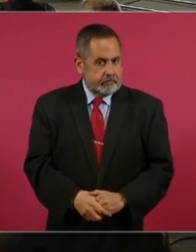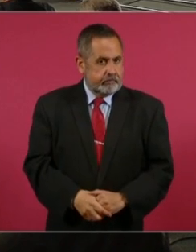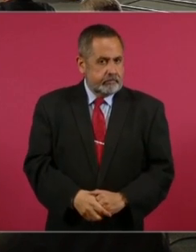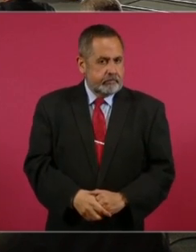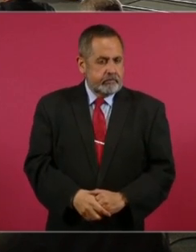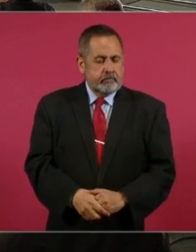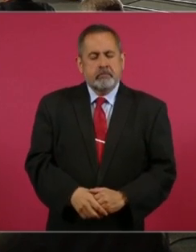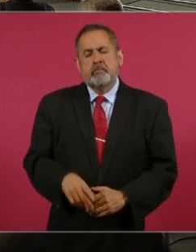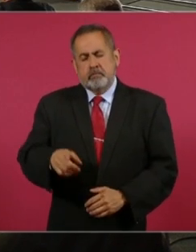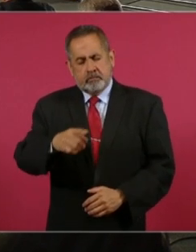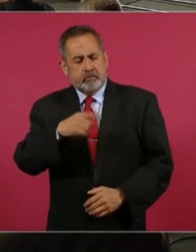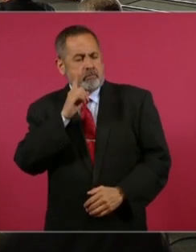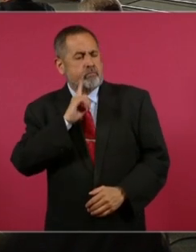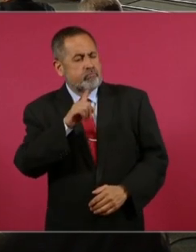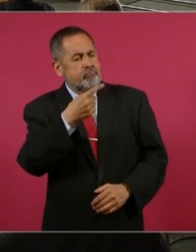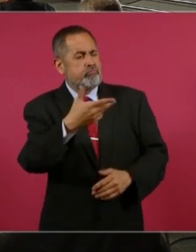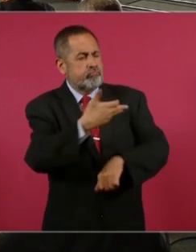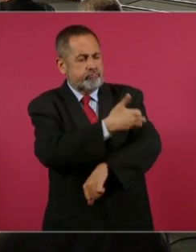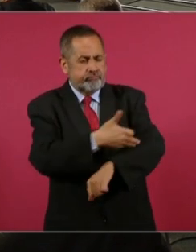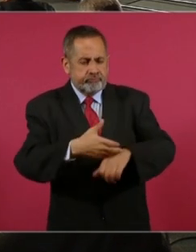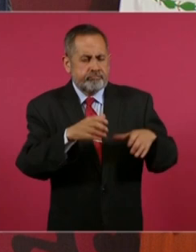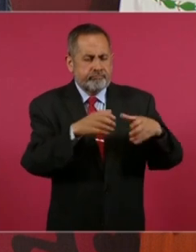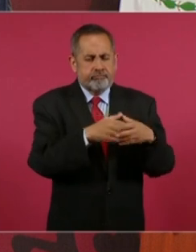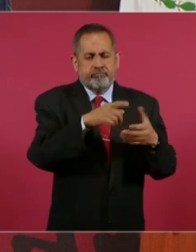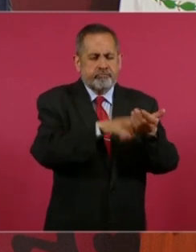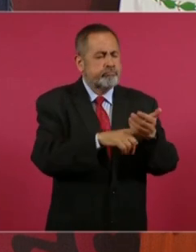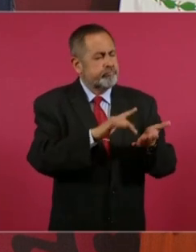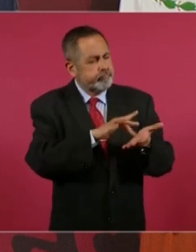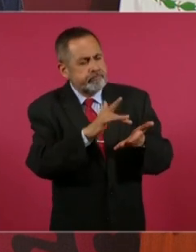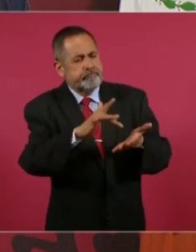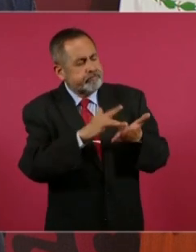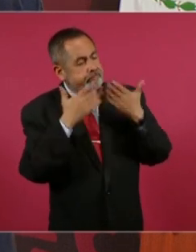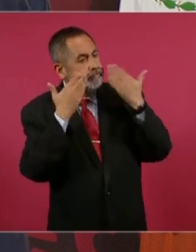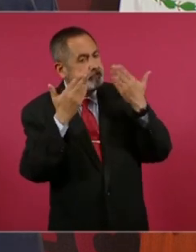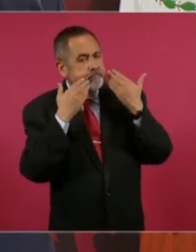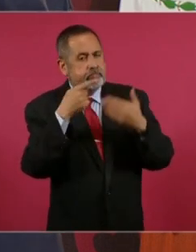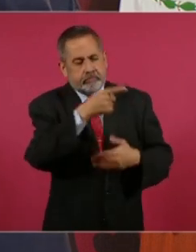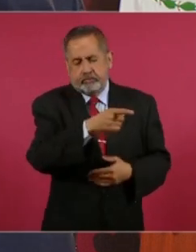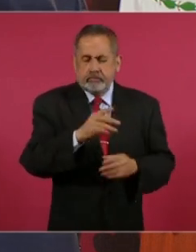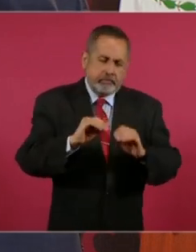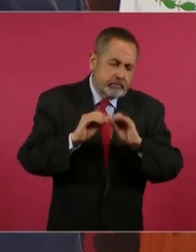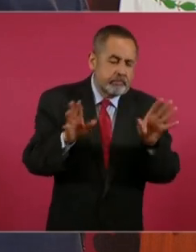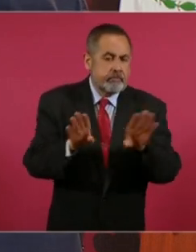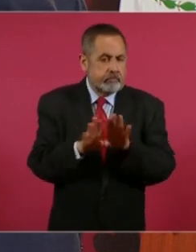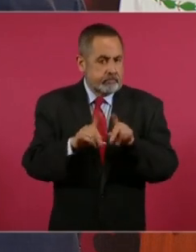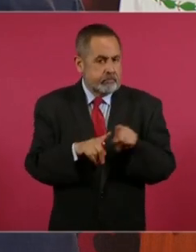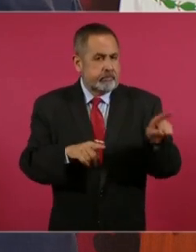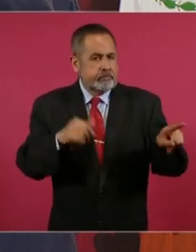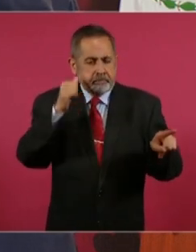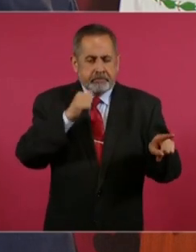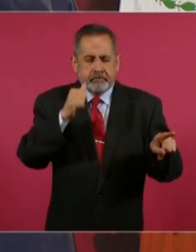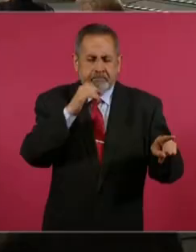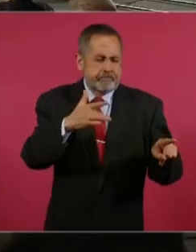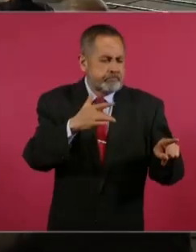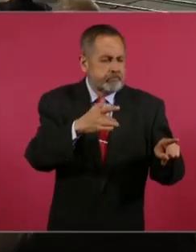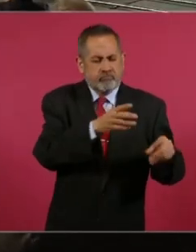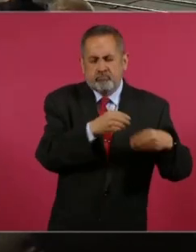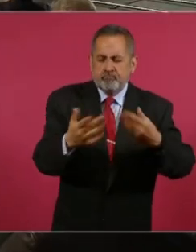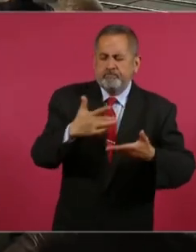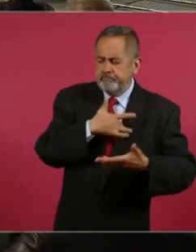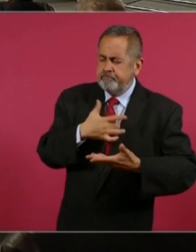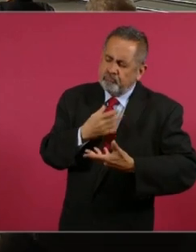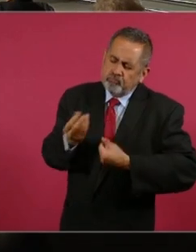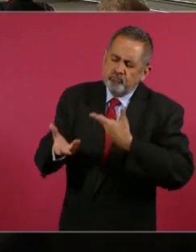muy agradecido con la familia Ily Ortiz, como debe de ser, porque, pues, por supuesto, siempre han sido muy generosos con